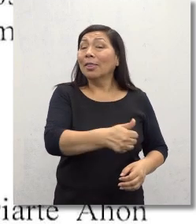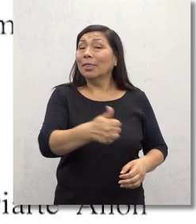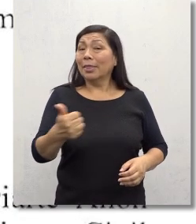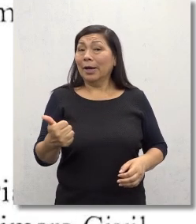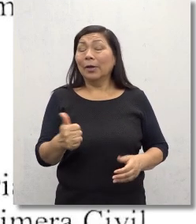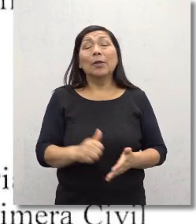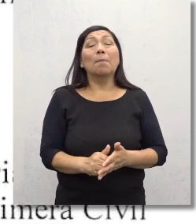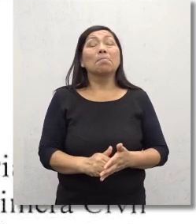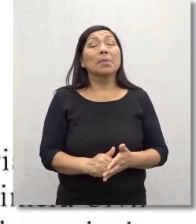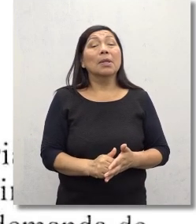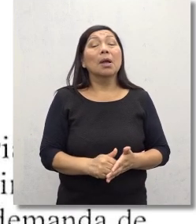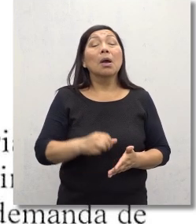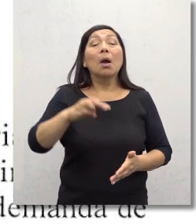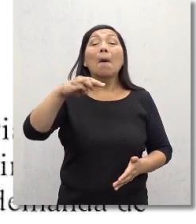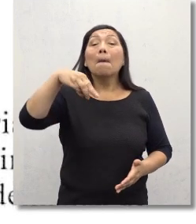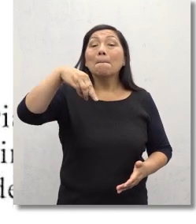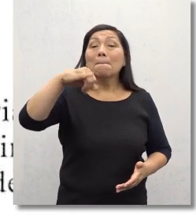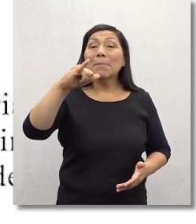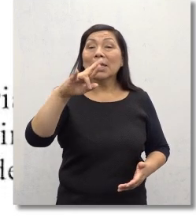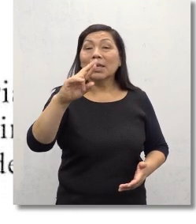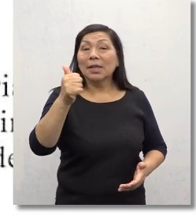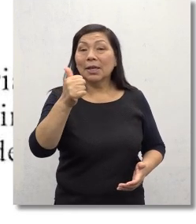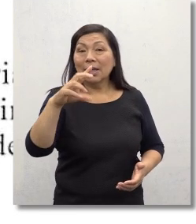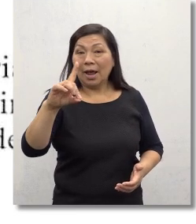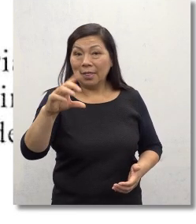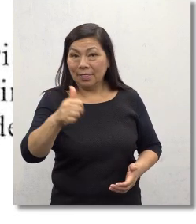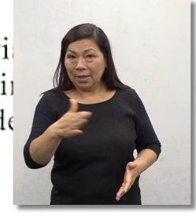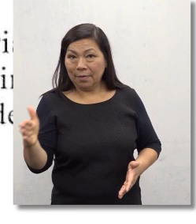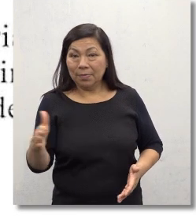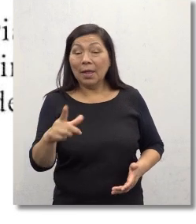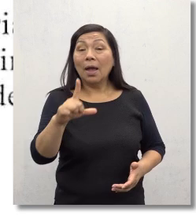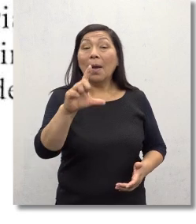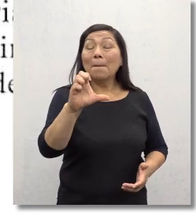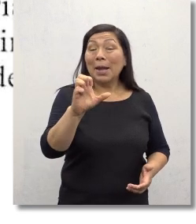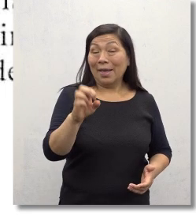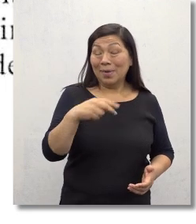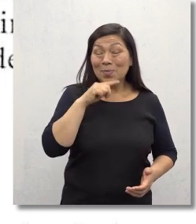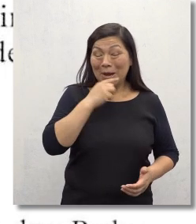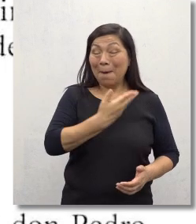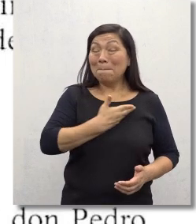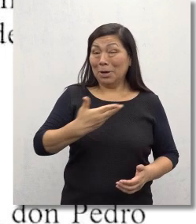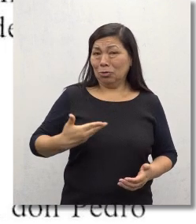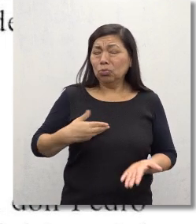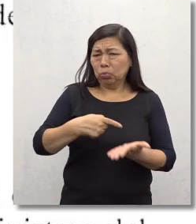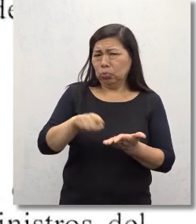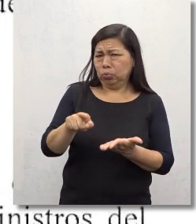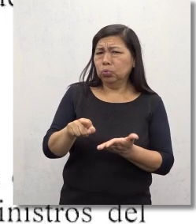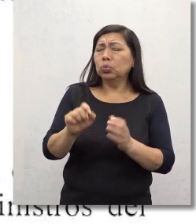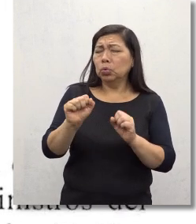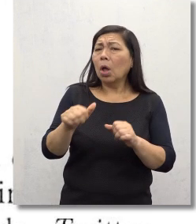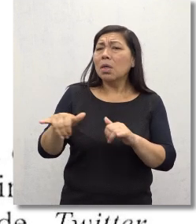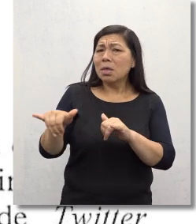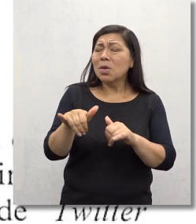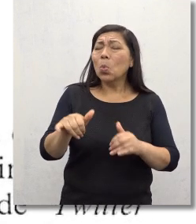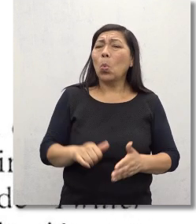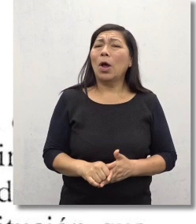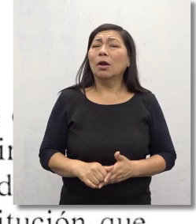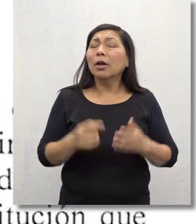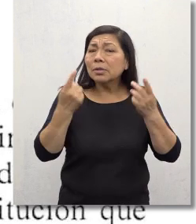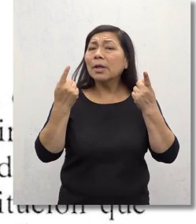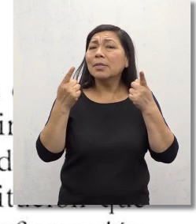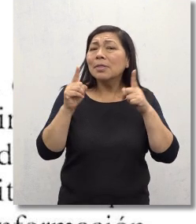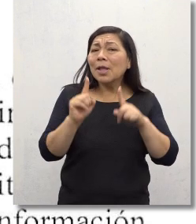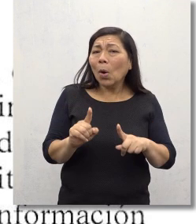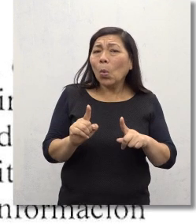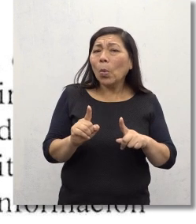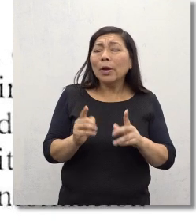los magistrados Manuel Miranda Canales y Marianela Ledesma Narváez emitieron un voto singular y